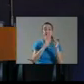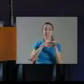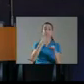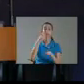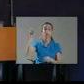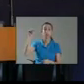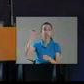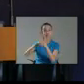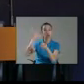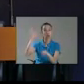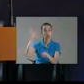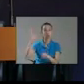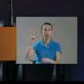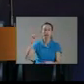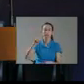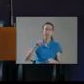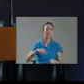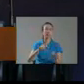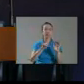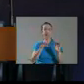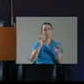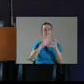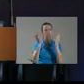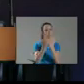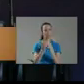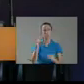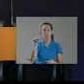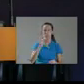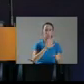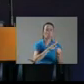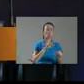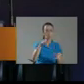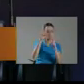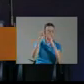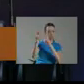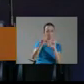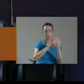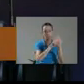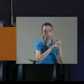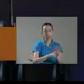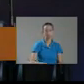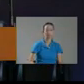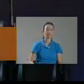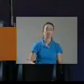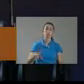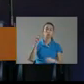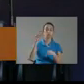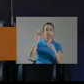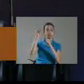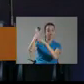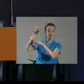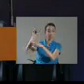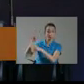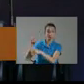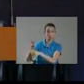una visión. Porque Dios lo puede bendecir aquí, pero de acá, y te van a venir empresas a tu mano.